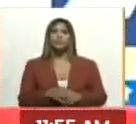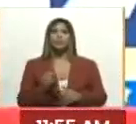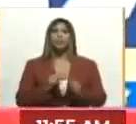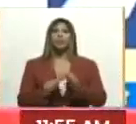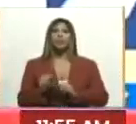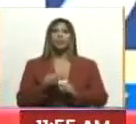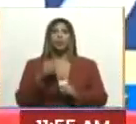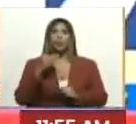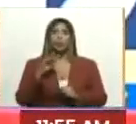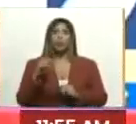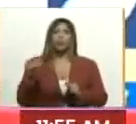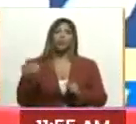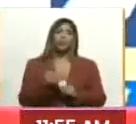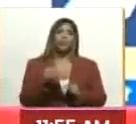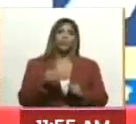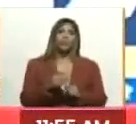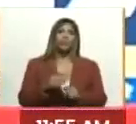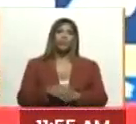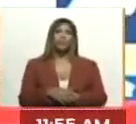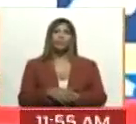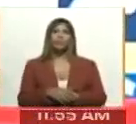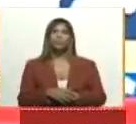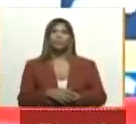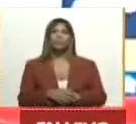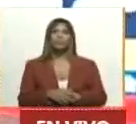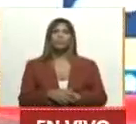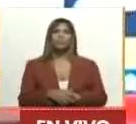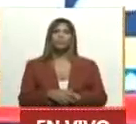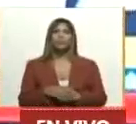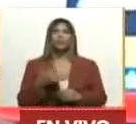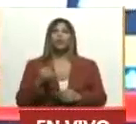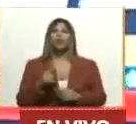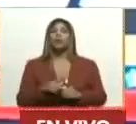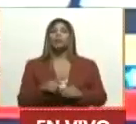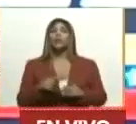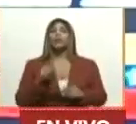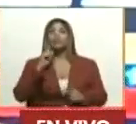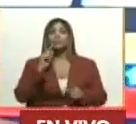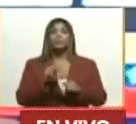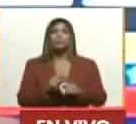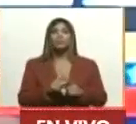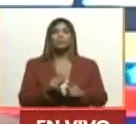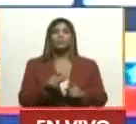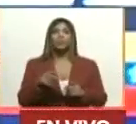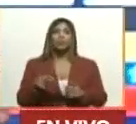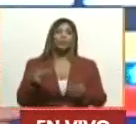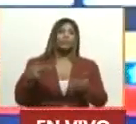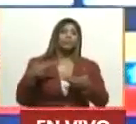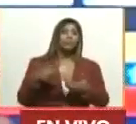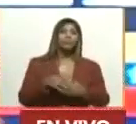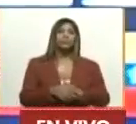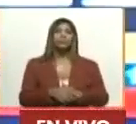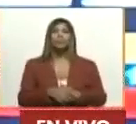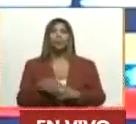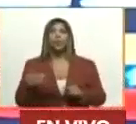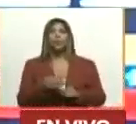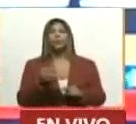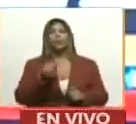defendiendo a Cuba de una agresión, de agresiones que tenían como instrumento las actividades terroristas contra el pueblo